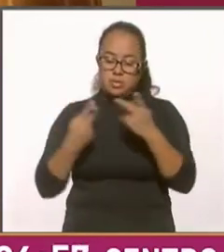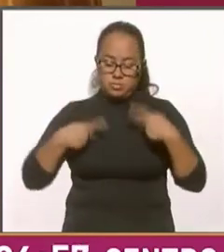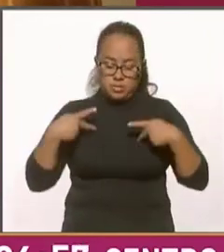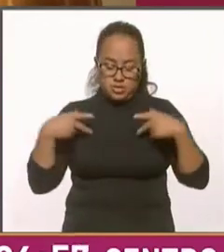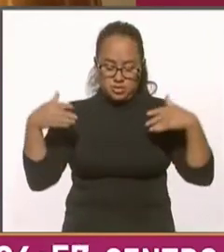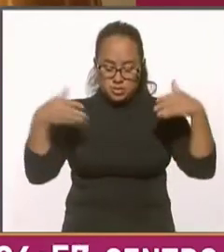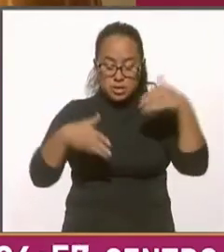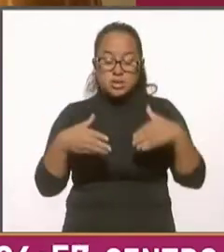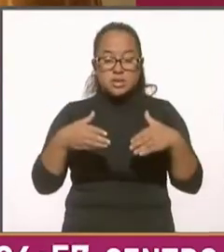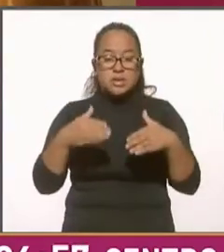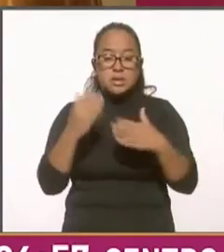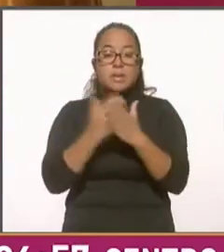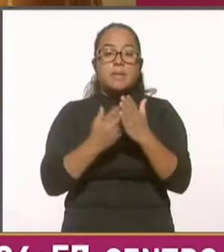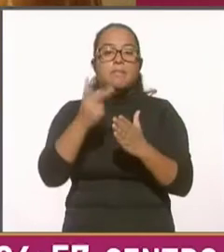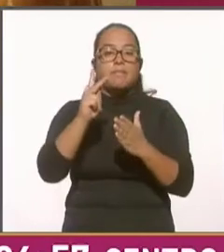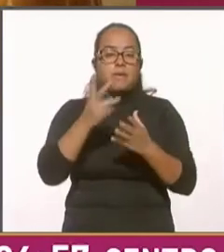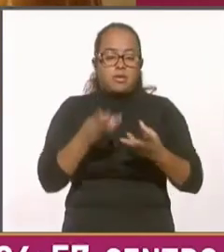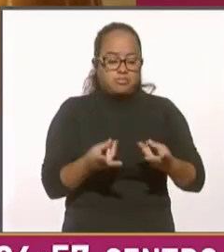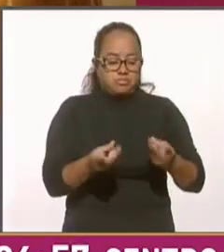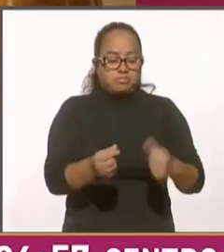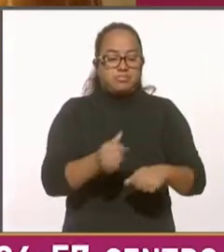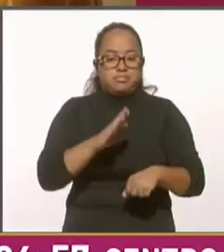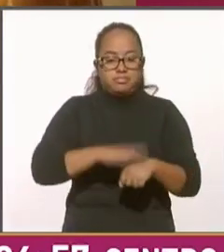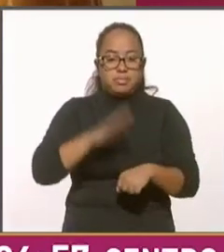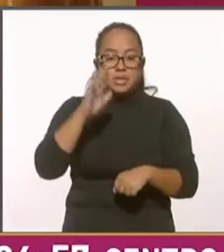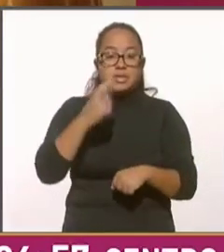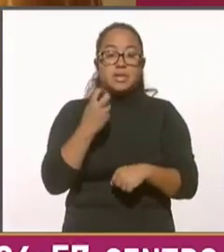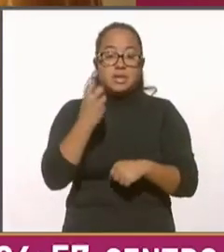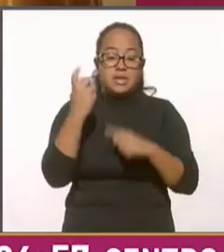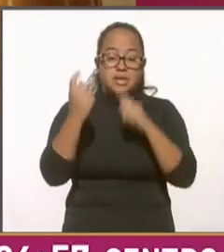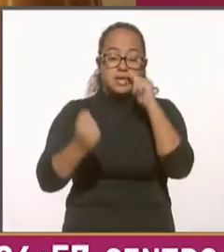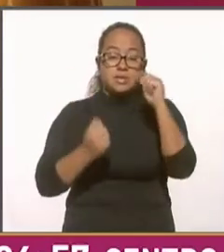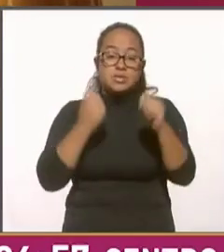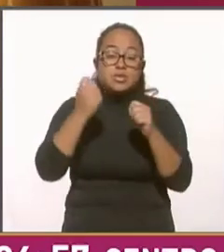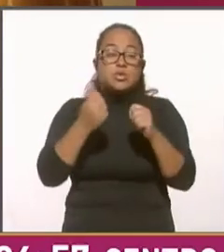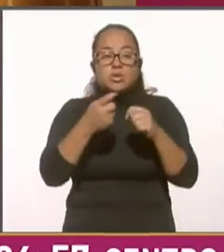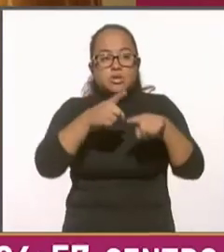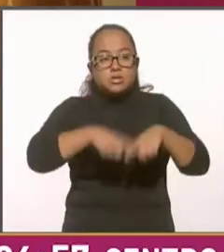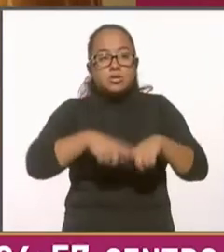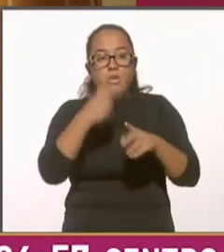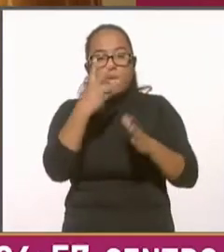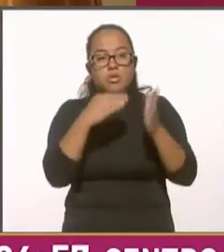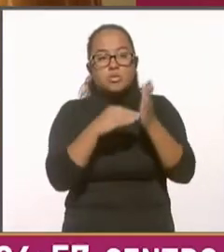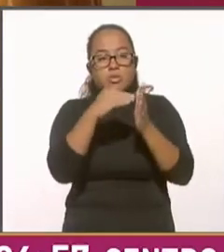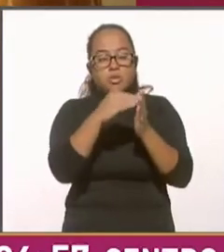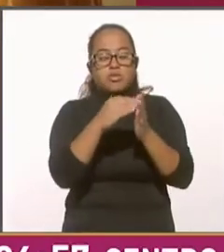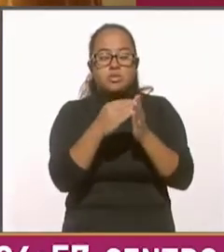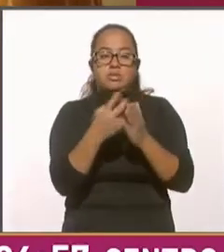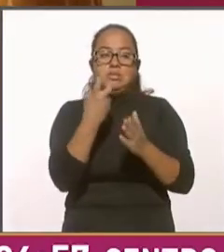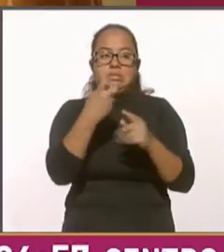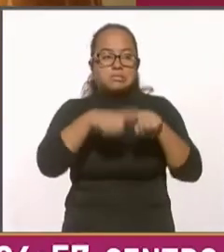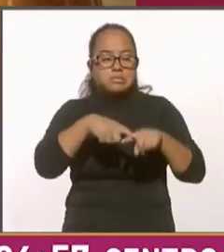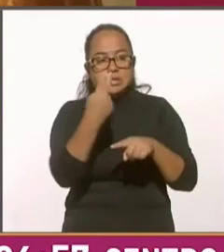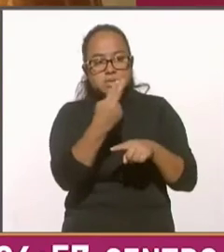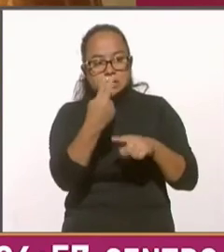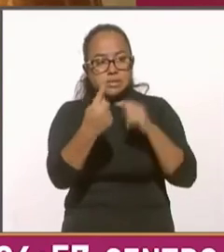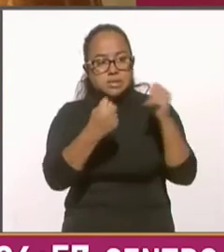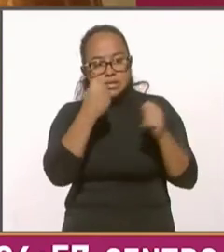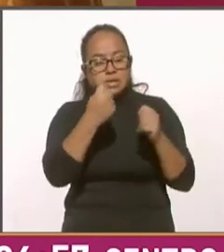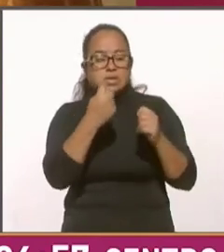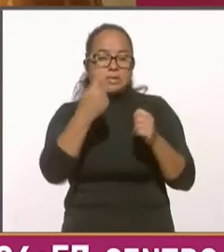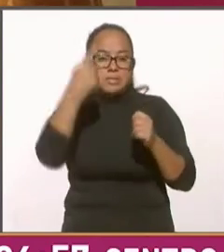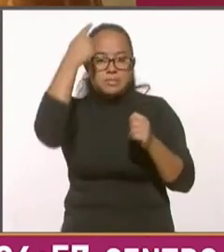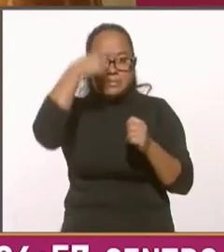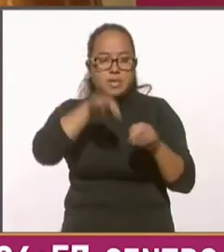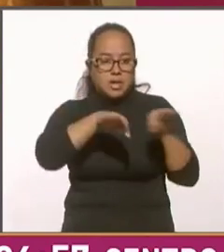gastando más, y pues es una industria de la cual depende 4,5 millones de los mexicanos, la cual parece que se está reactivando,